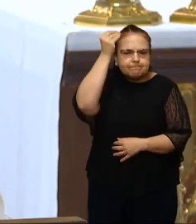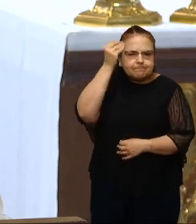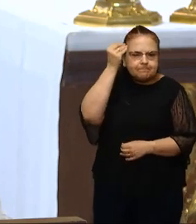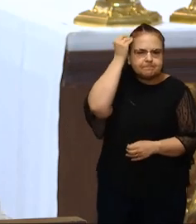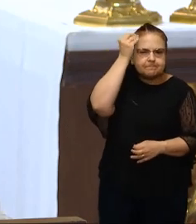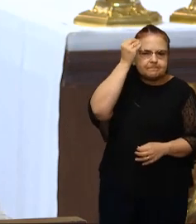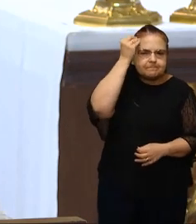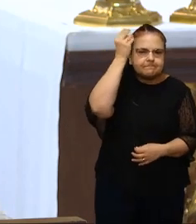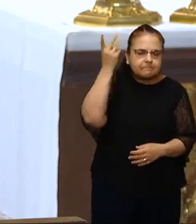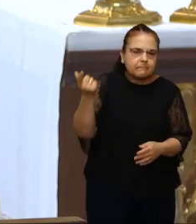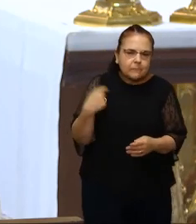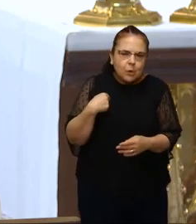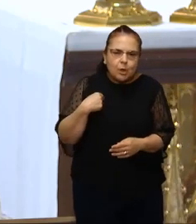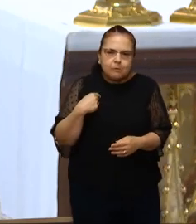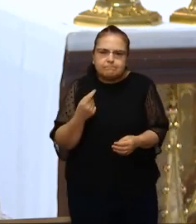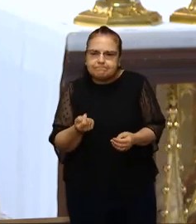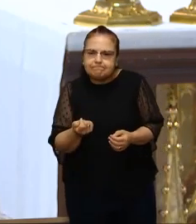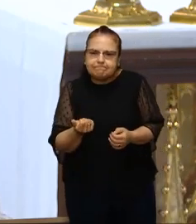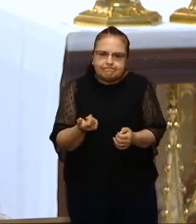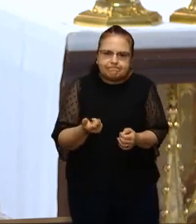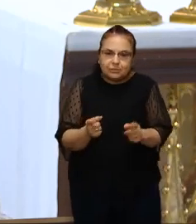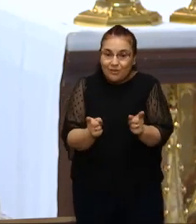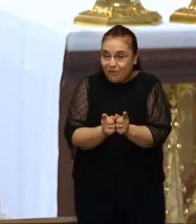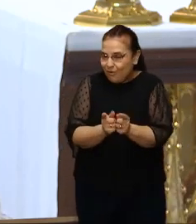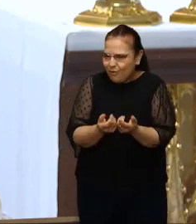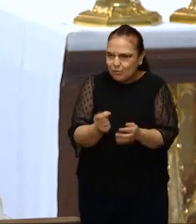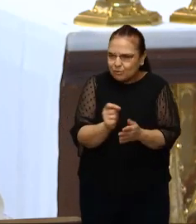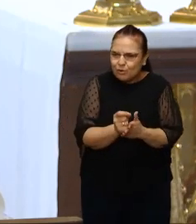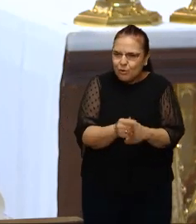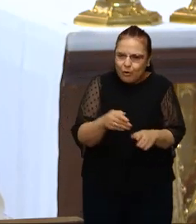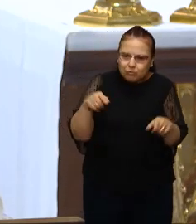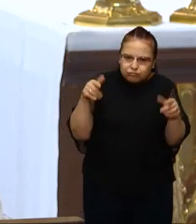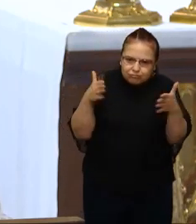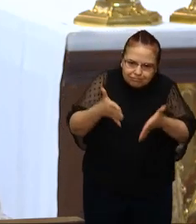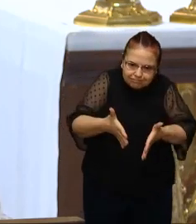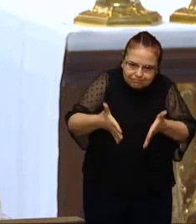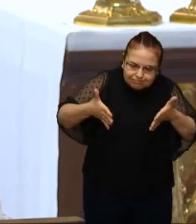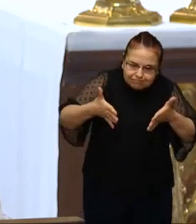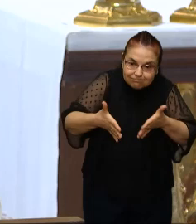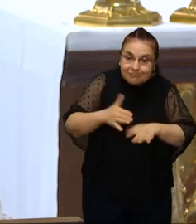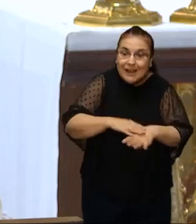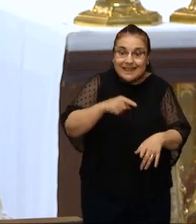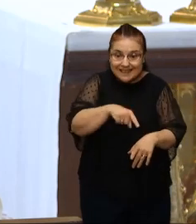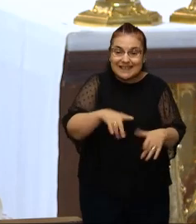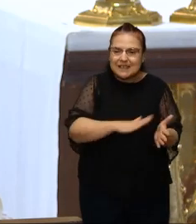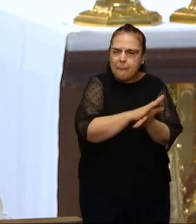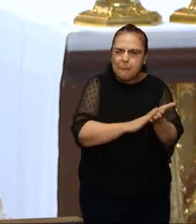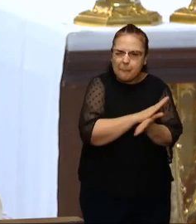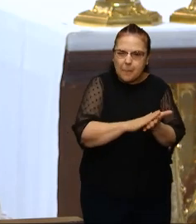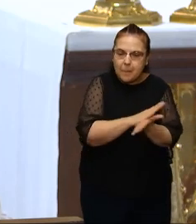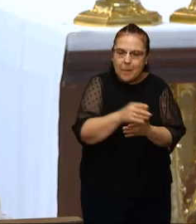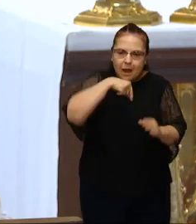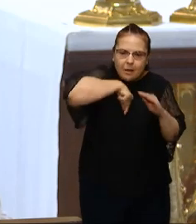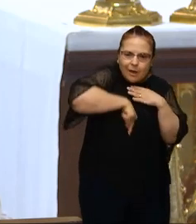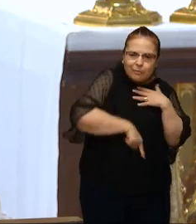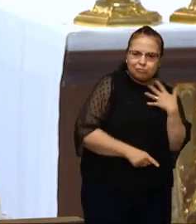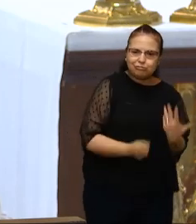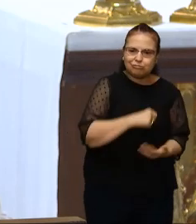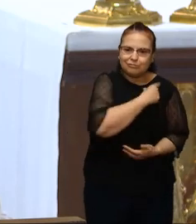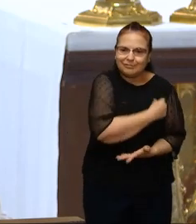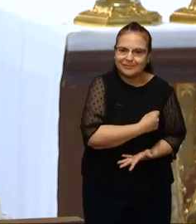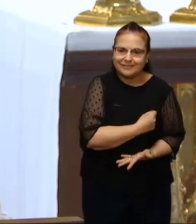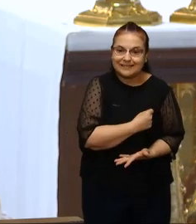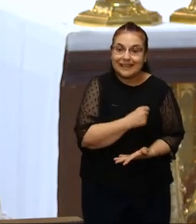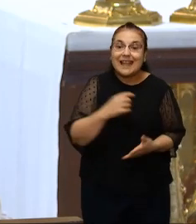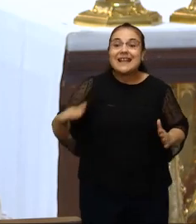algunos pequeños subrayados para que esta palabra también cale en nuestros corazones y se convierta en este referente fundamental al que